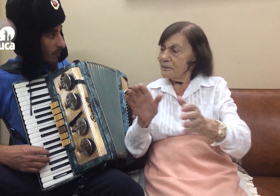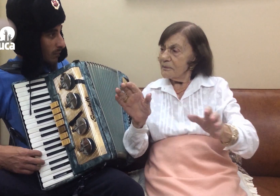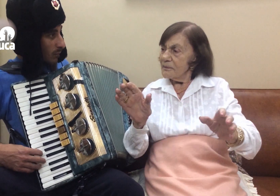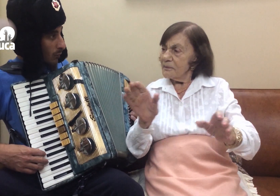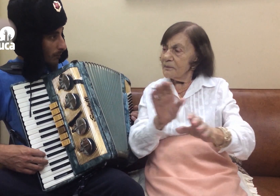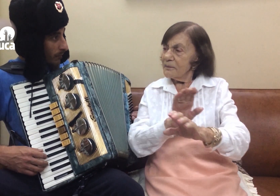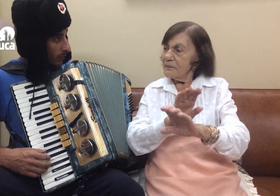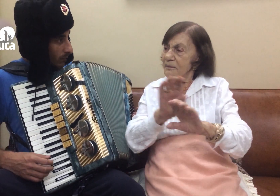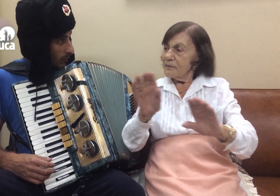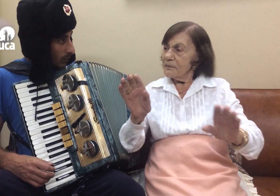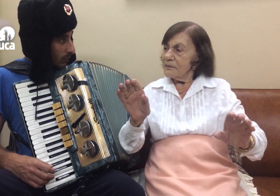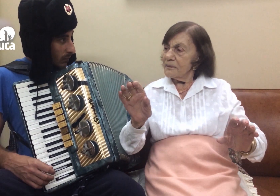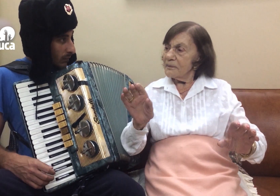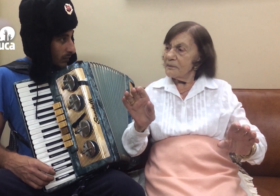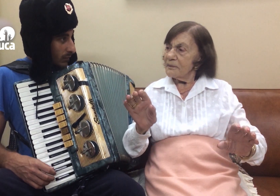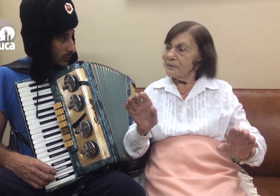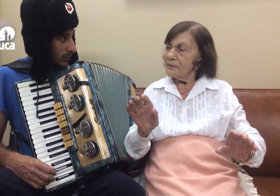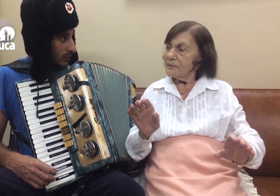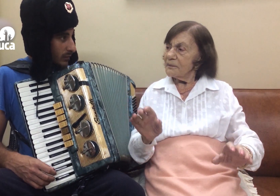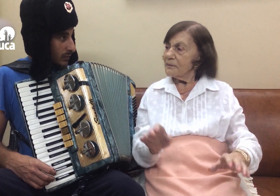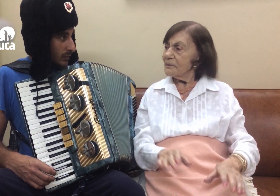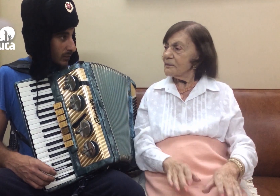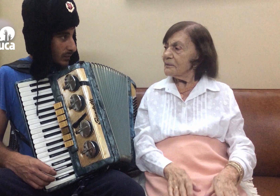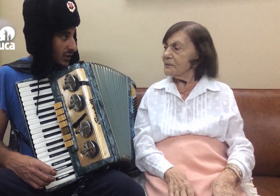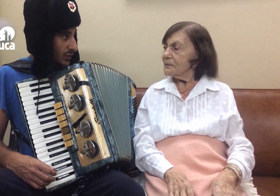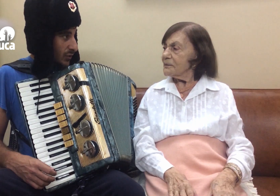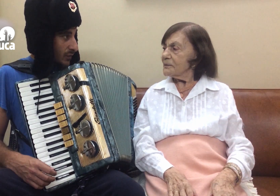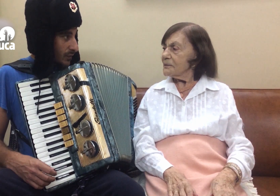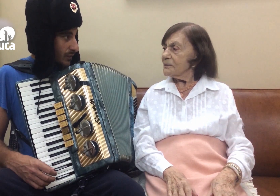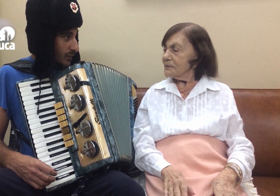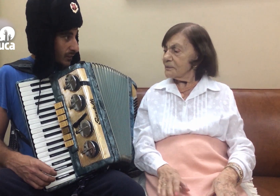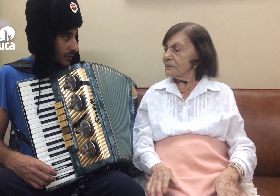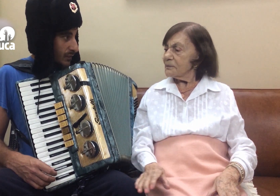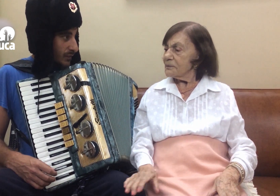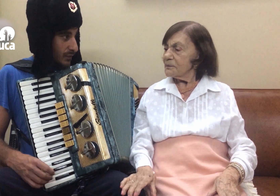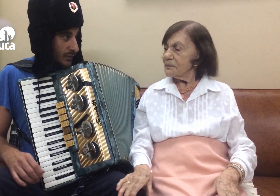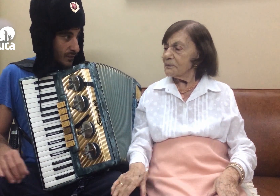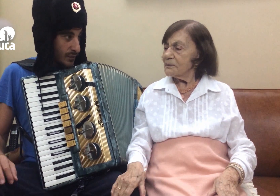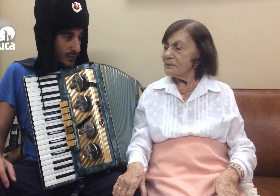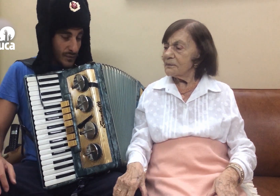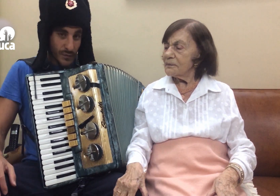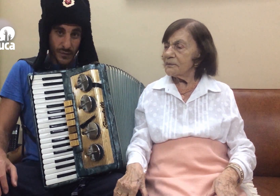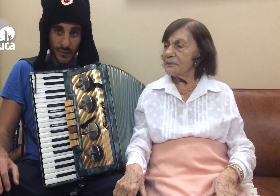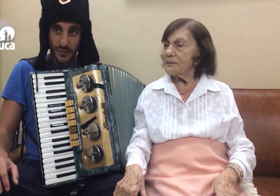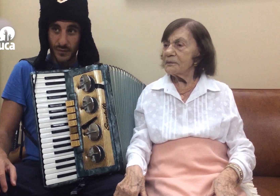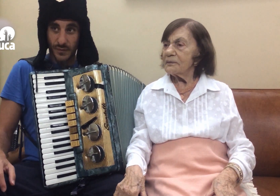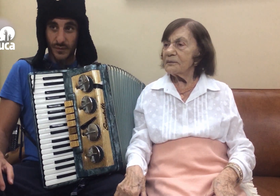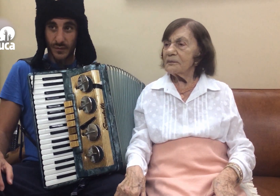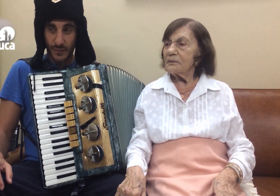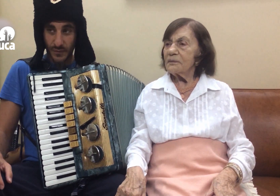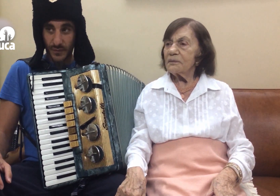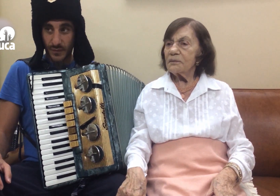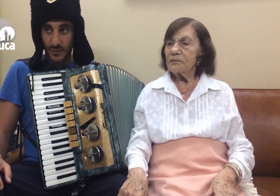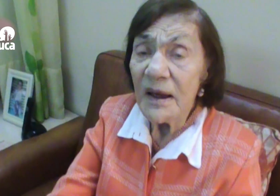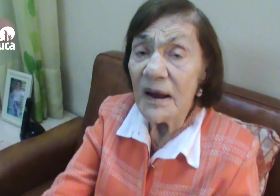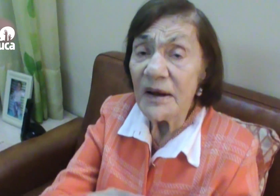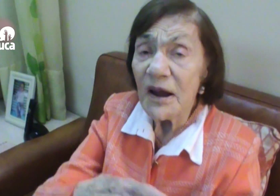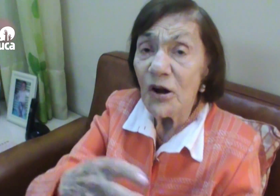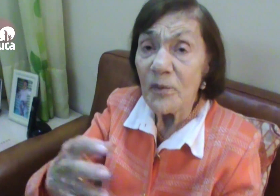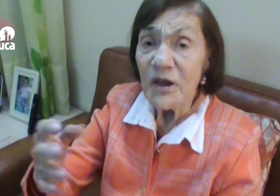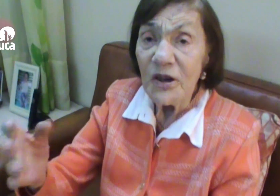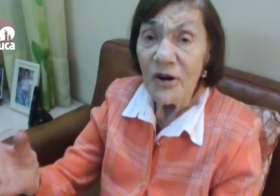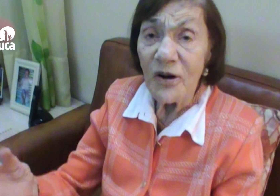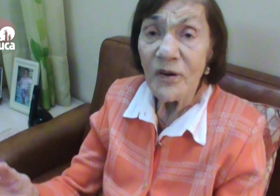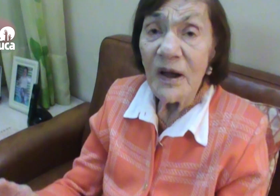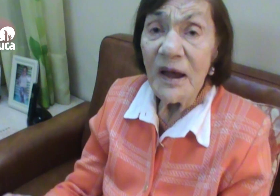Pero no se enganchaba. Y como no sabía qué más hacer para levantarle el ánimo, se lo pregunté a ella.